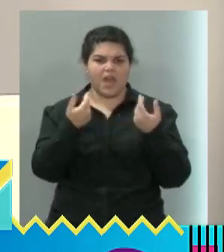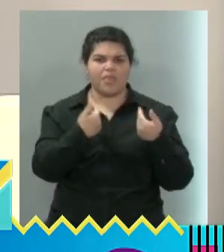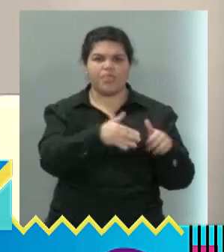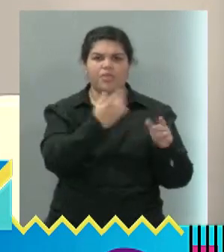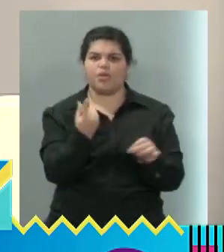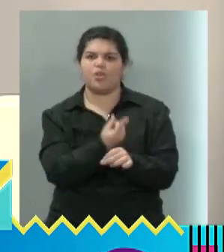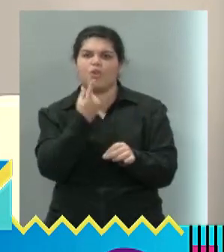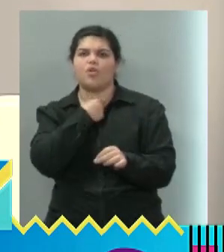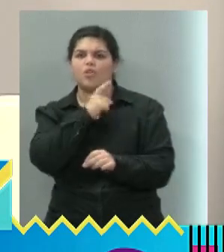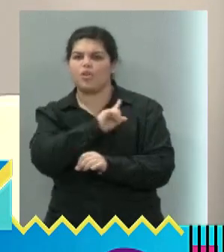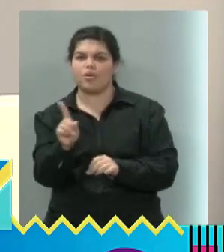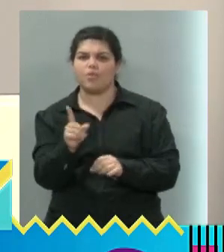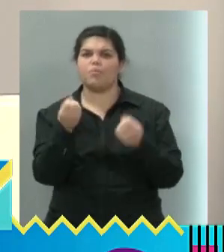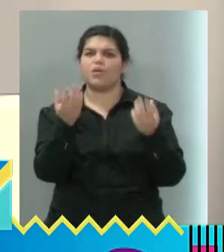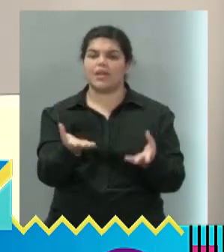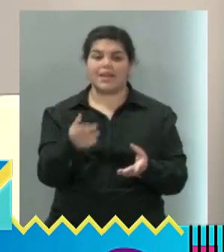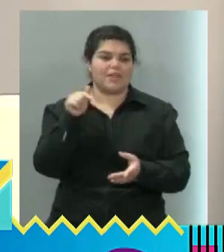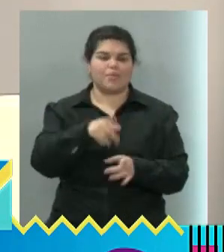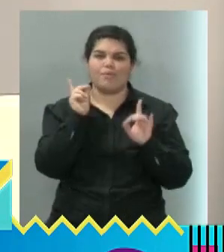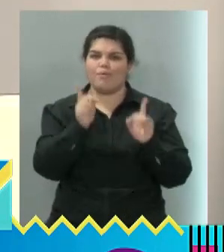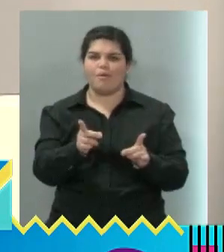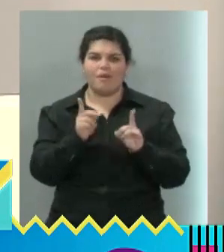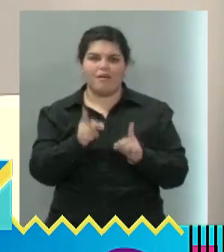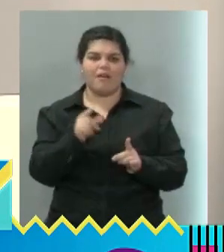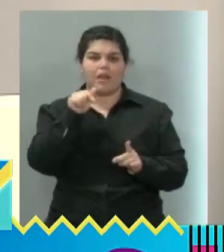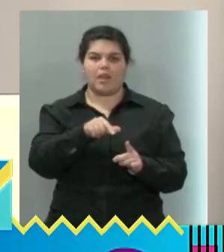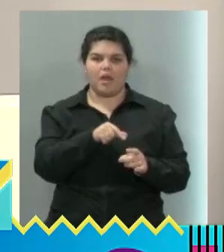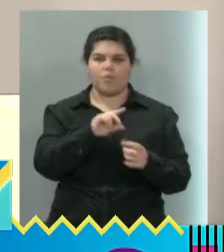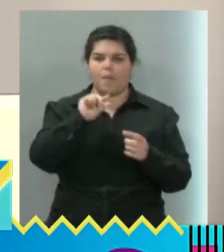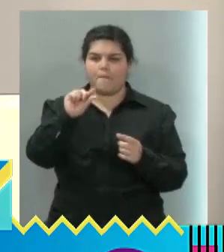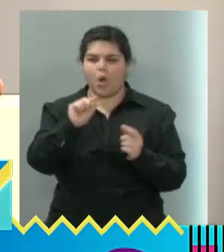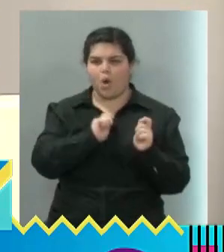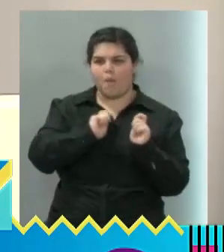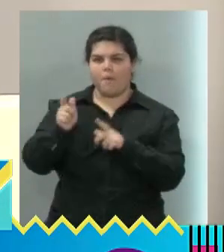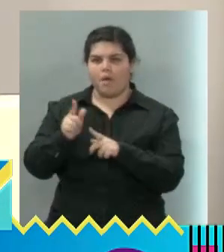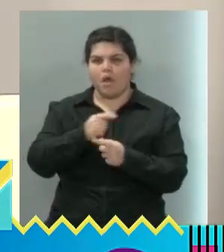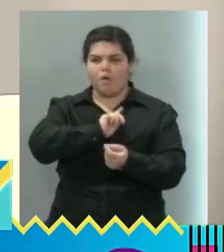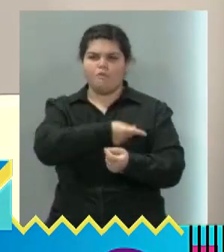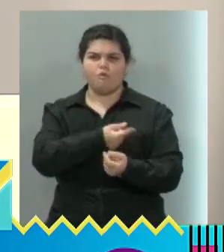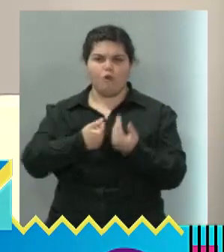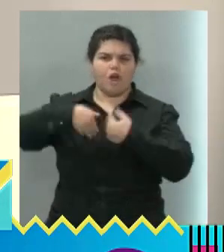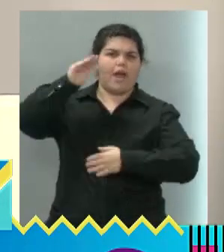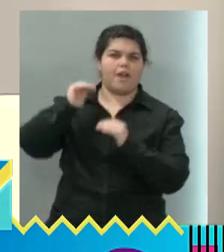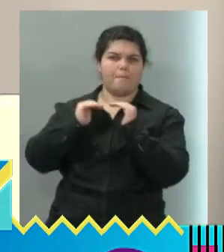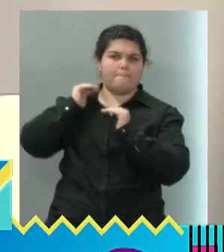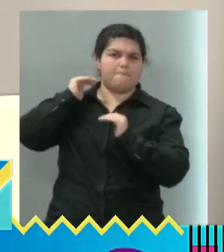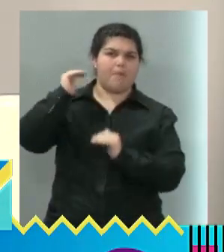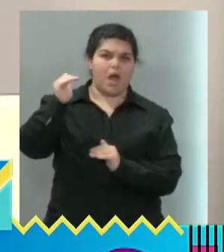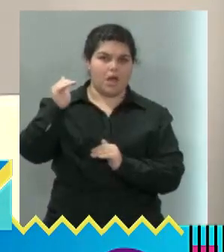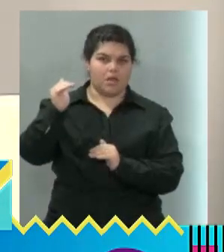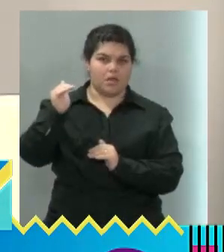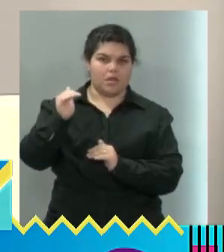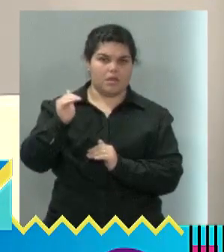de alguna manera representa aquellos hitos que todavía le dan ese sesgo de imperialismo que marca un poder.